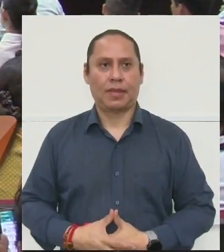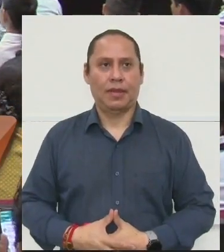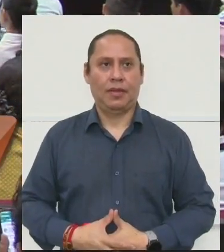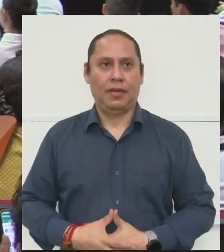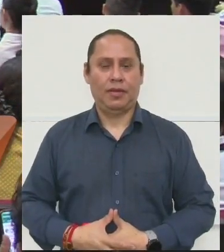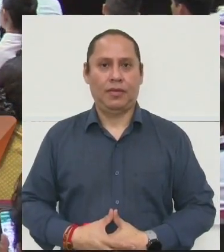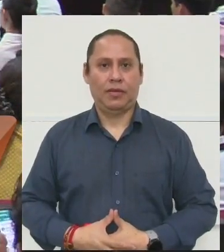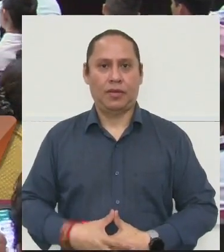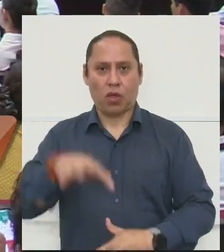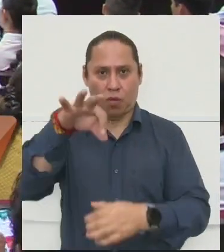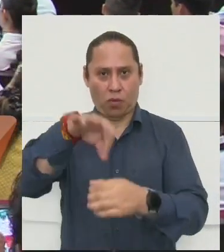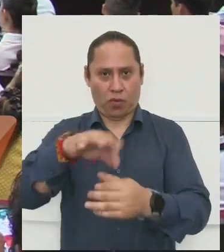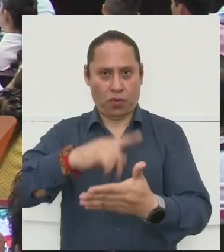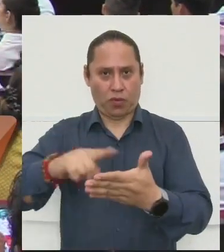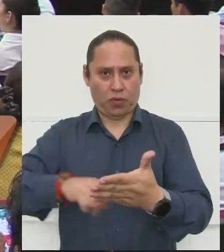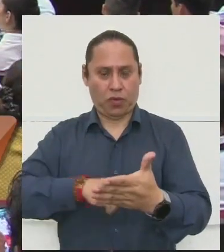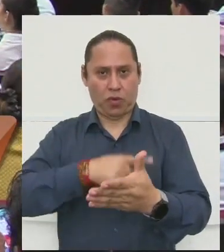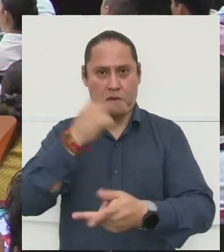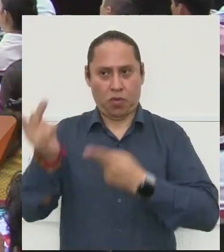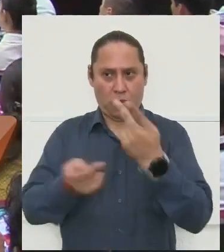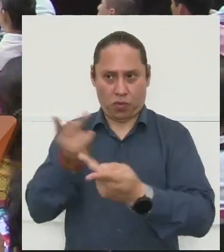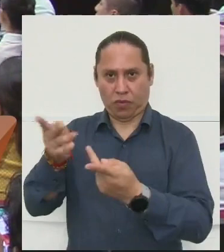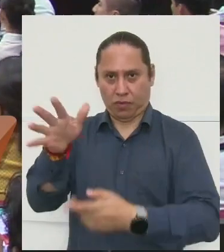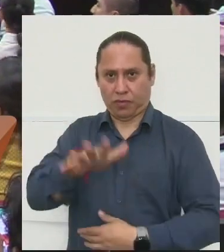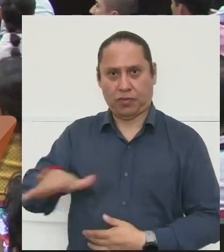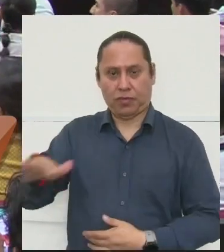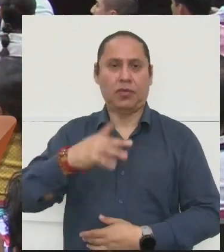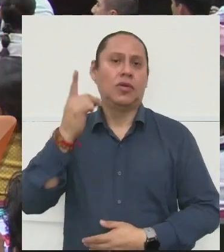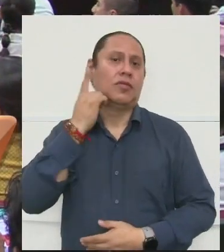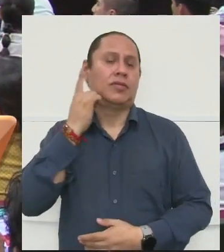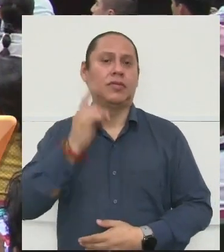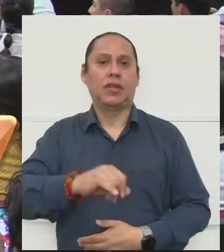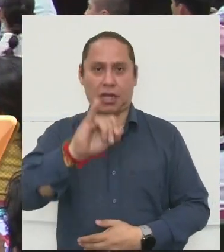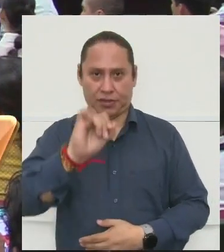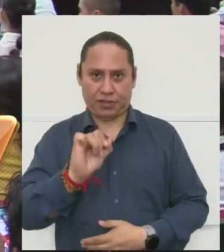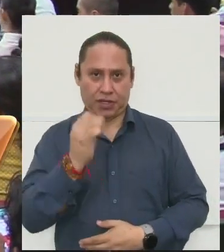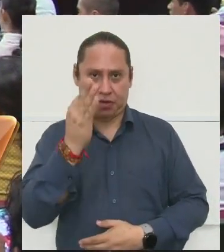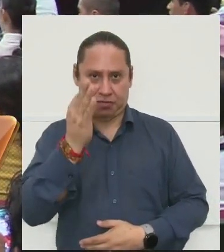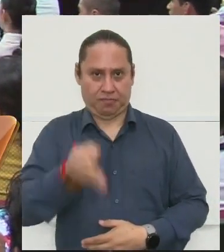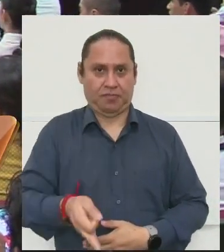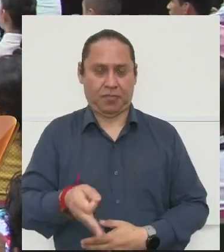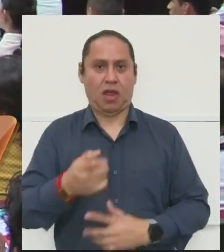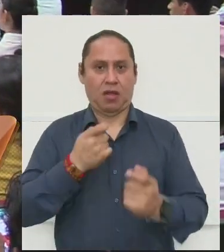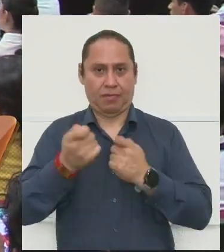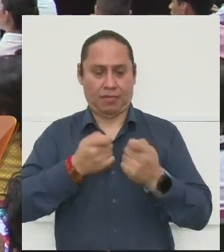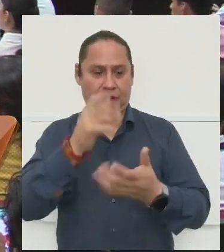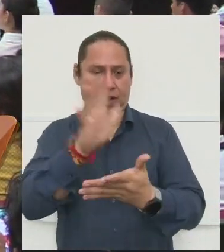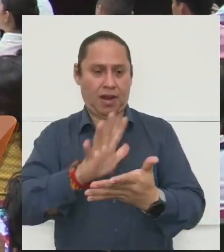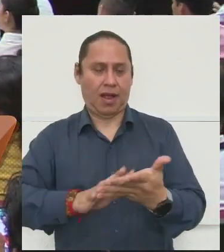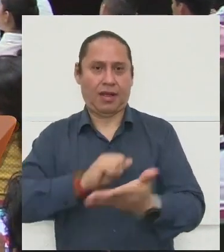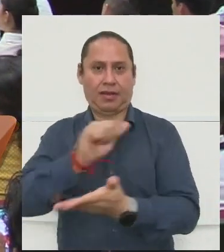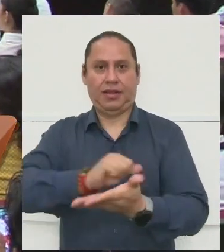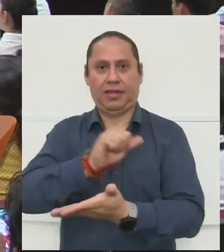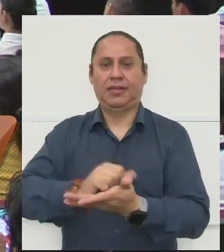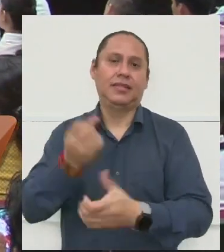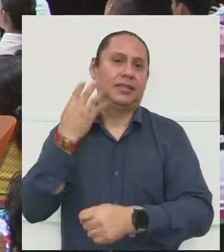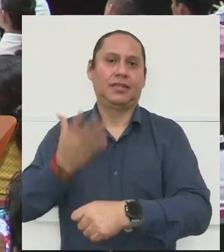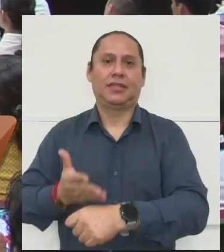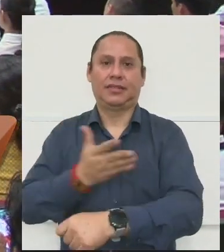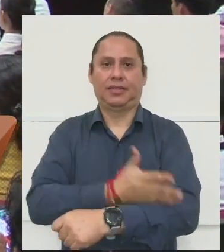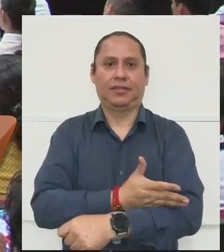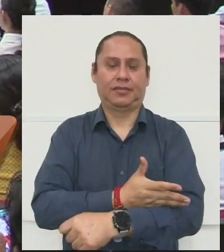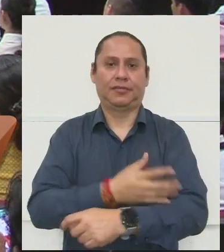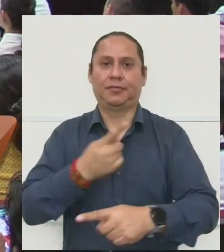legisladores en votación económica se pregunta a la honorable asamblea si se aprueba la dispensa de la lectura del acta de la sesión